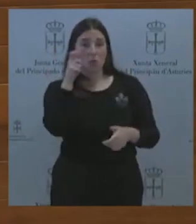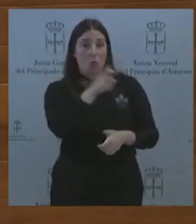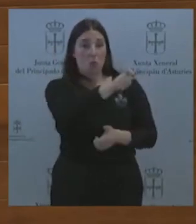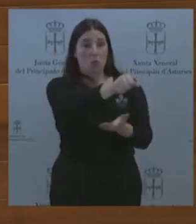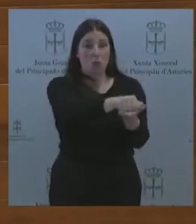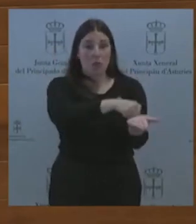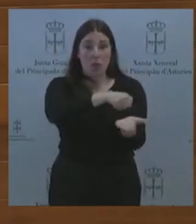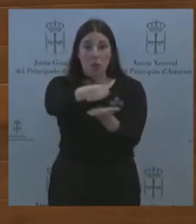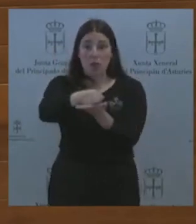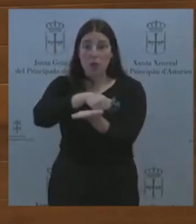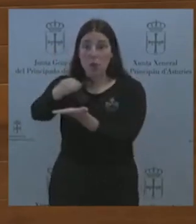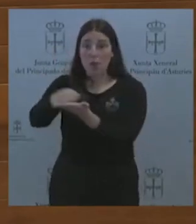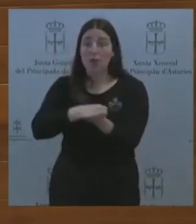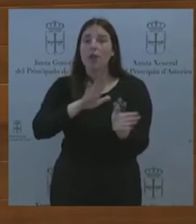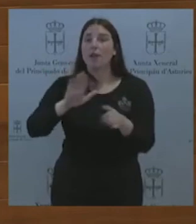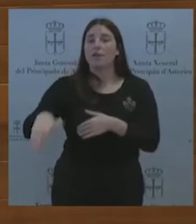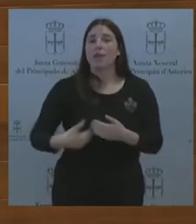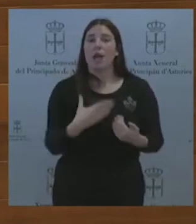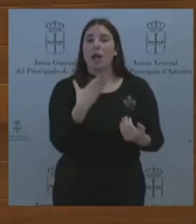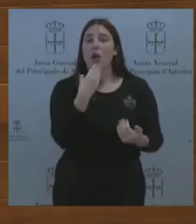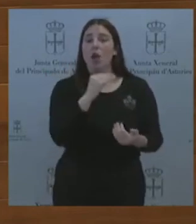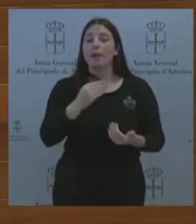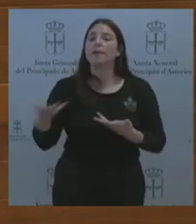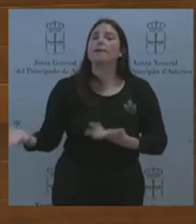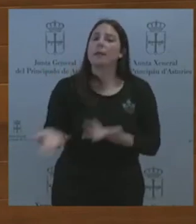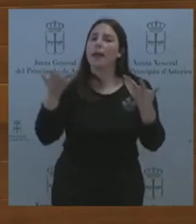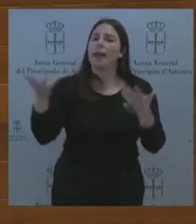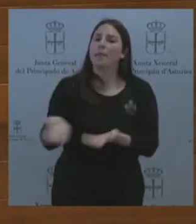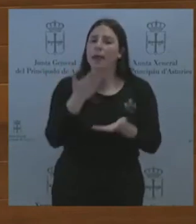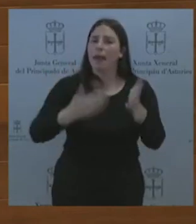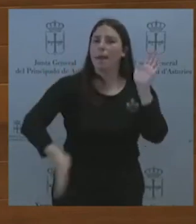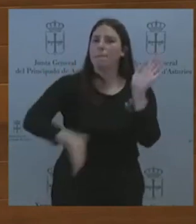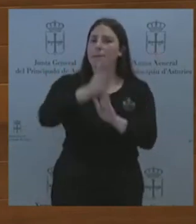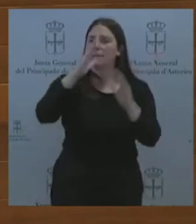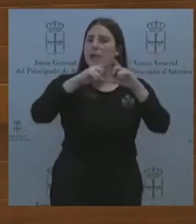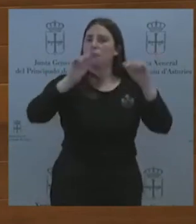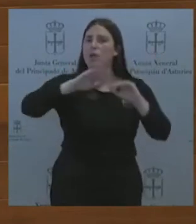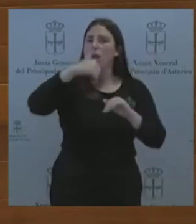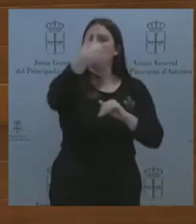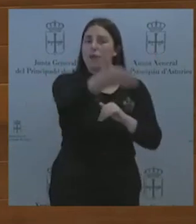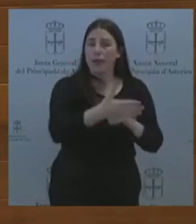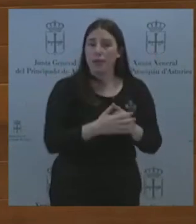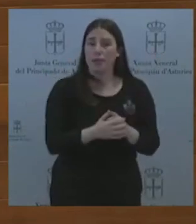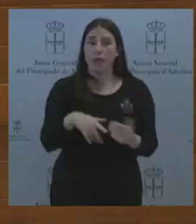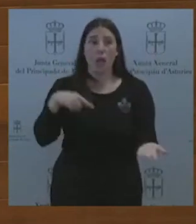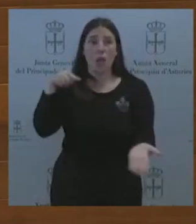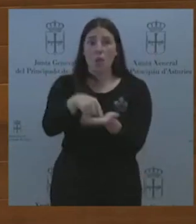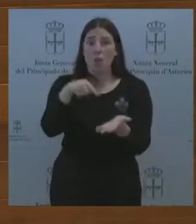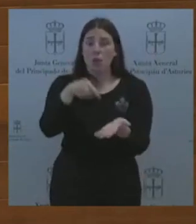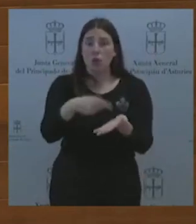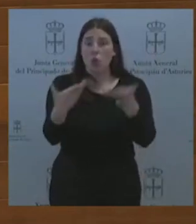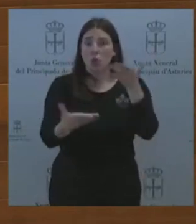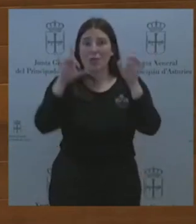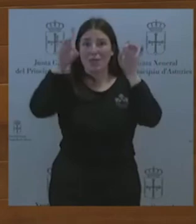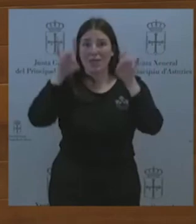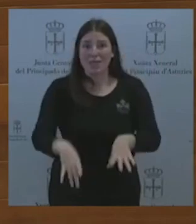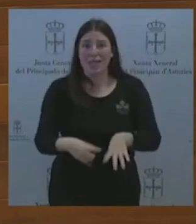ganarse la vida fuera, asfixia con impuestos injustos y abusivos a la clase media y